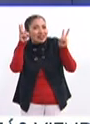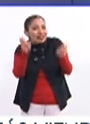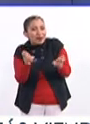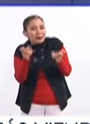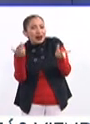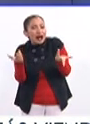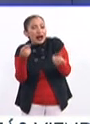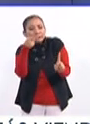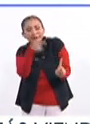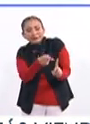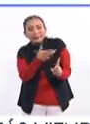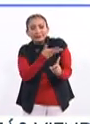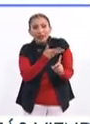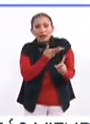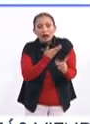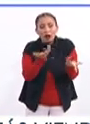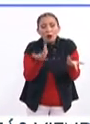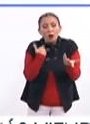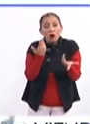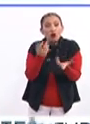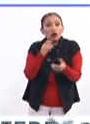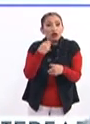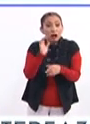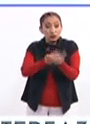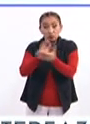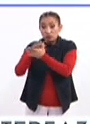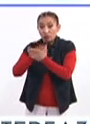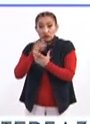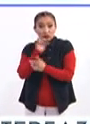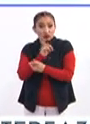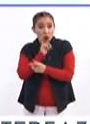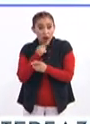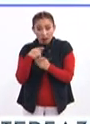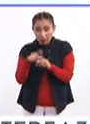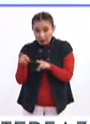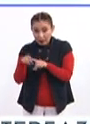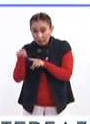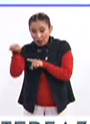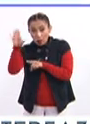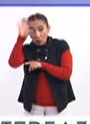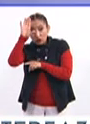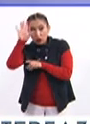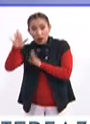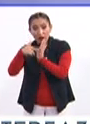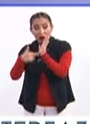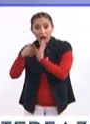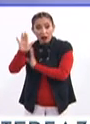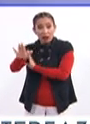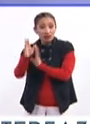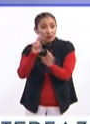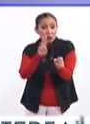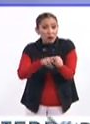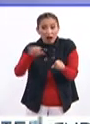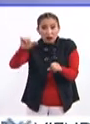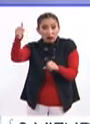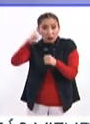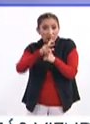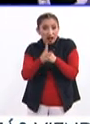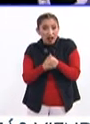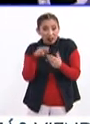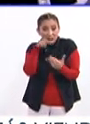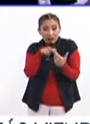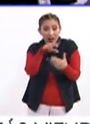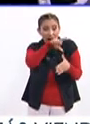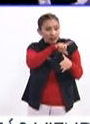de tener números de esposas, por ejemplo, frente a una sociedad y cultura y marco normativo de la